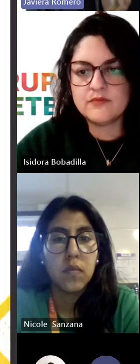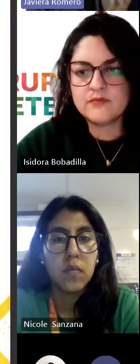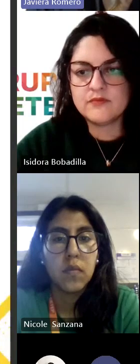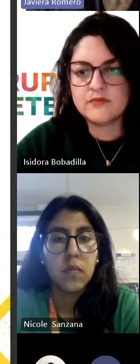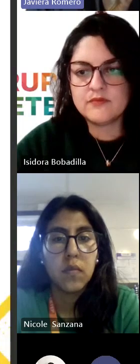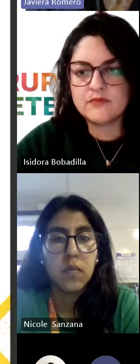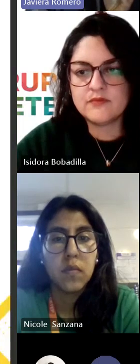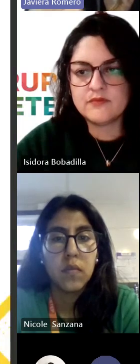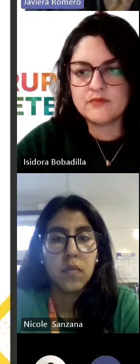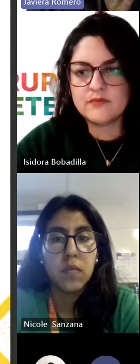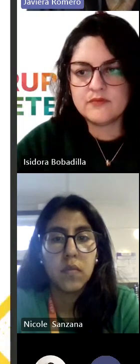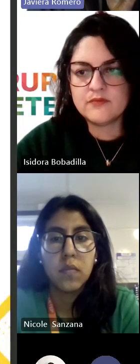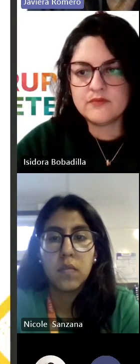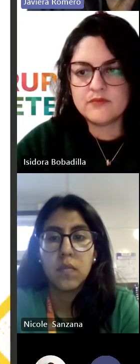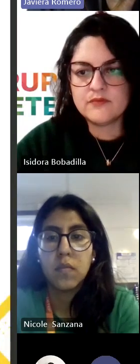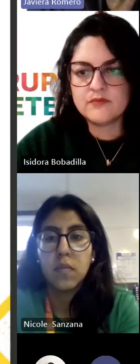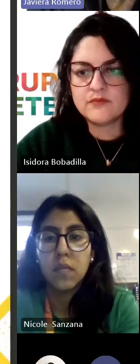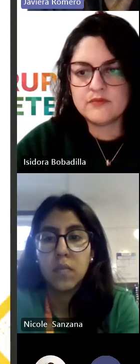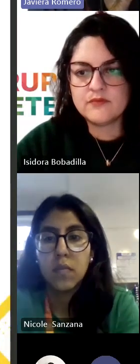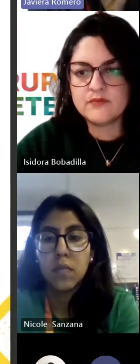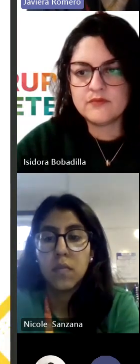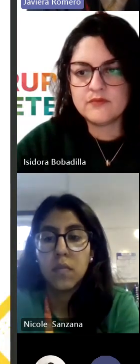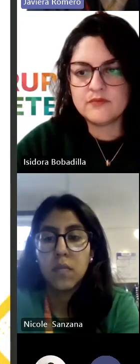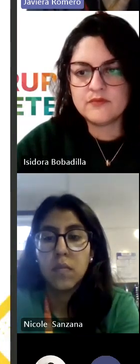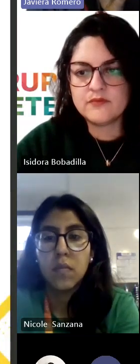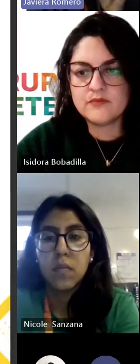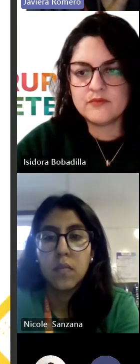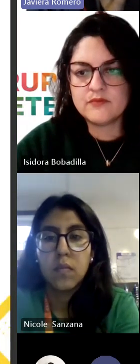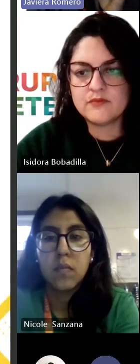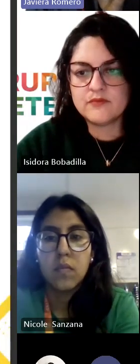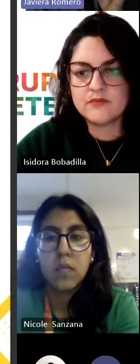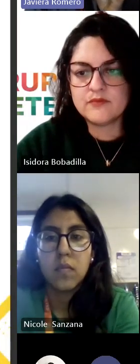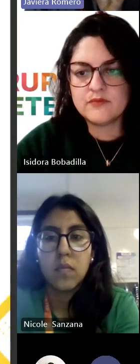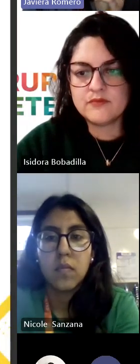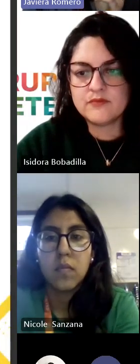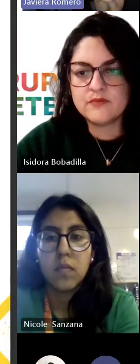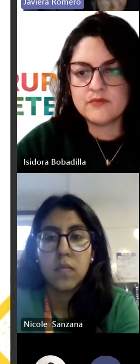el suicidio, es necesario también abordar los estigmas que